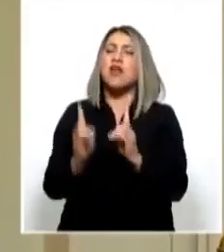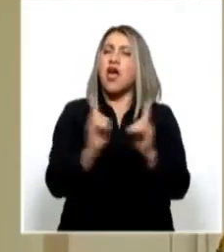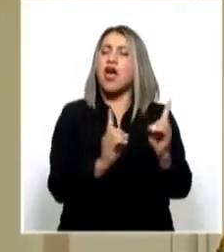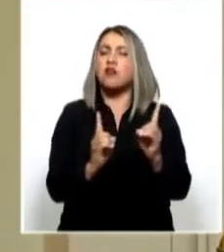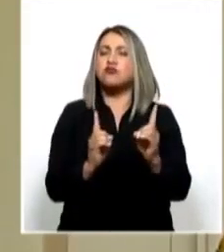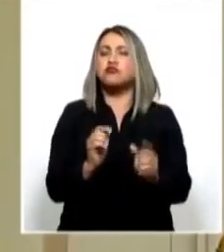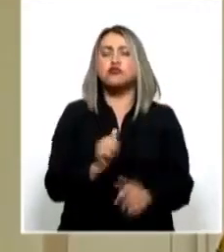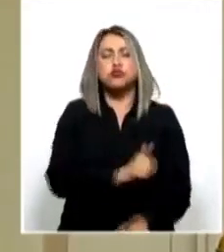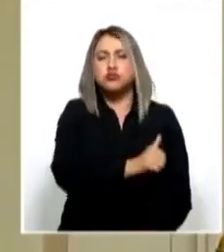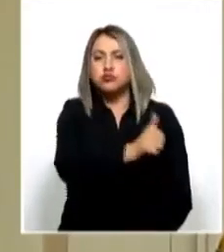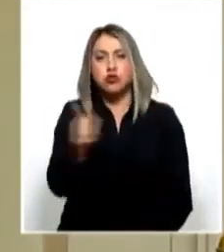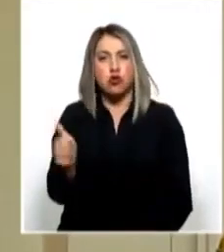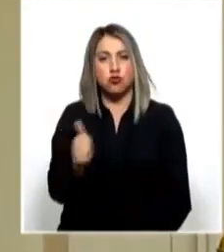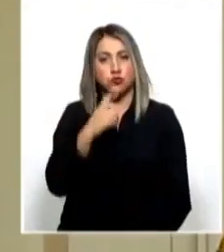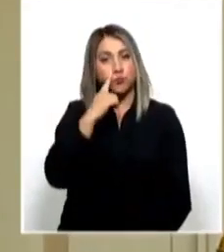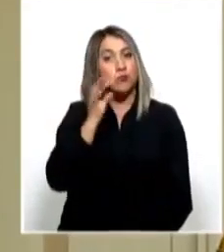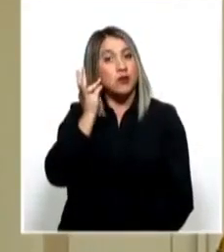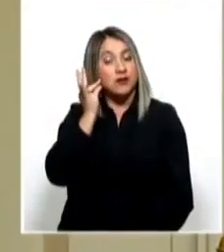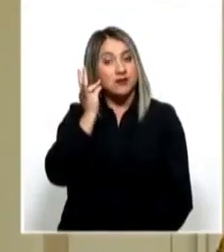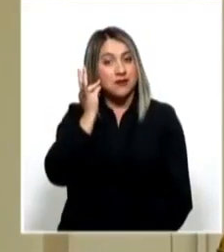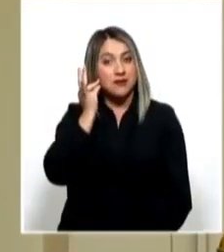que todos y todas